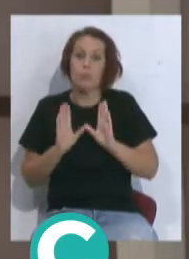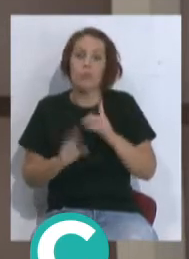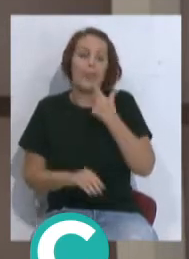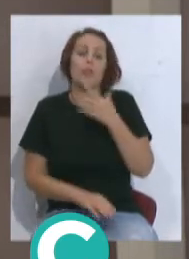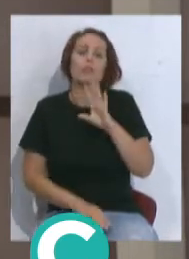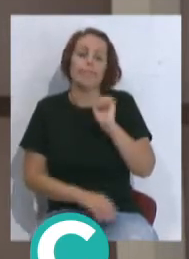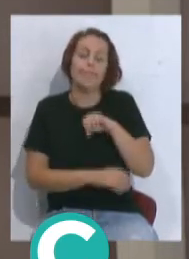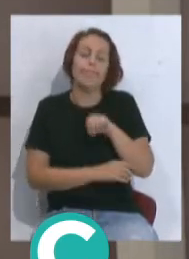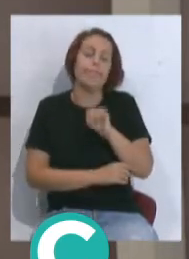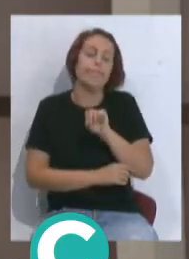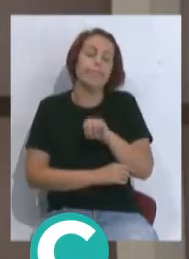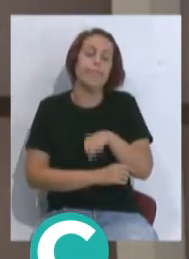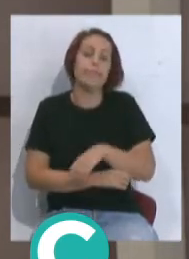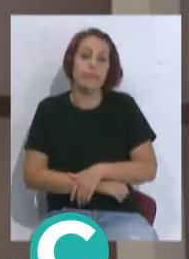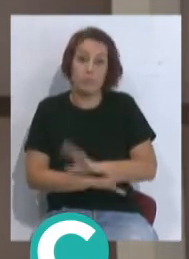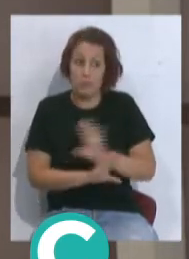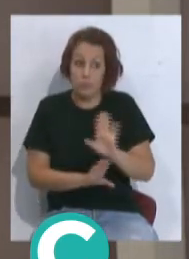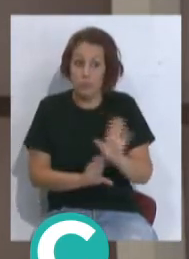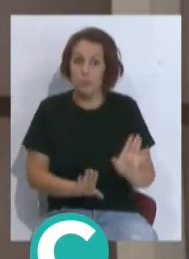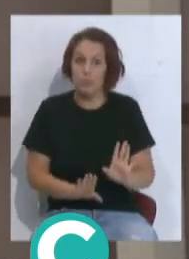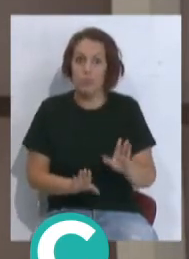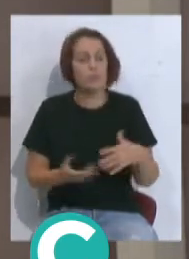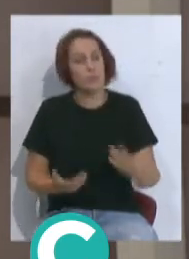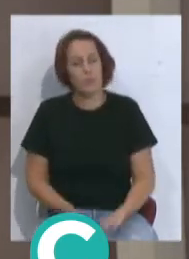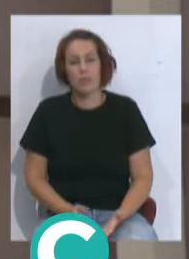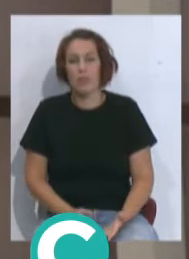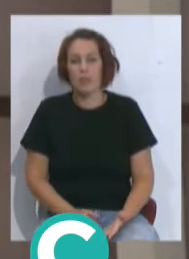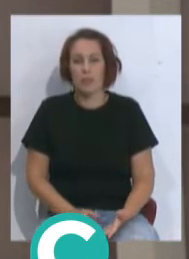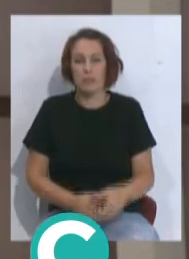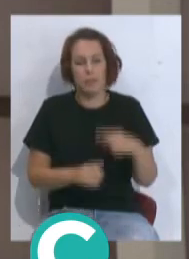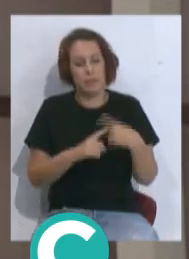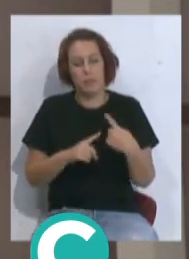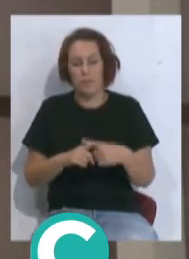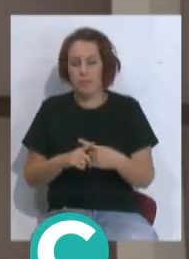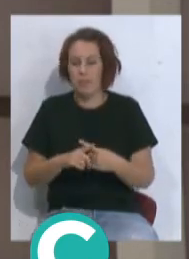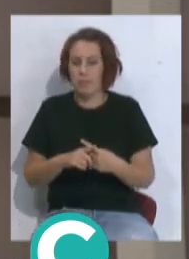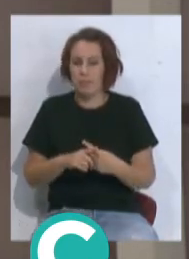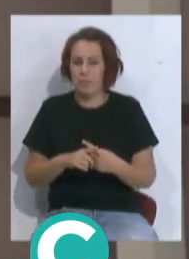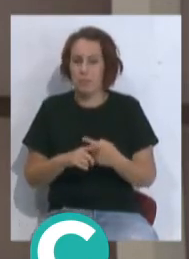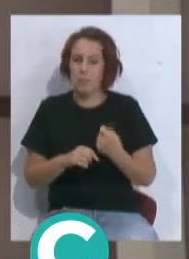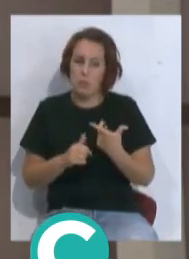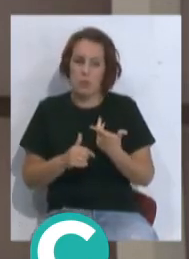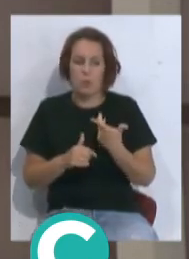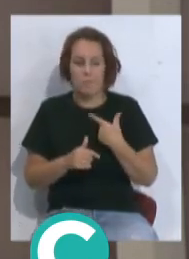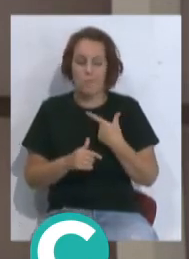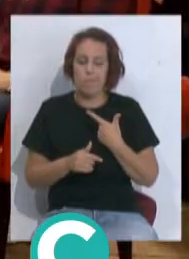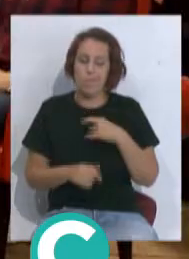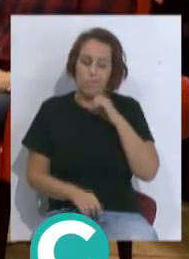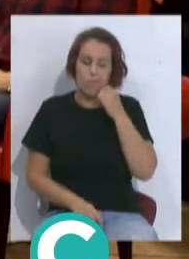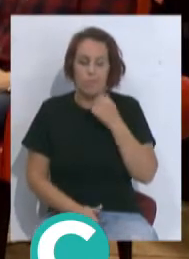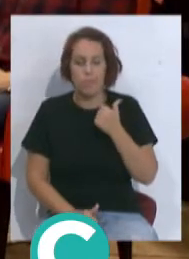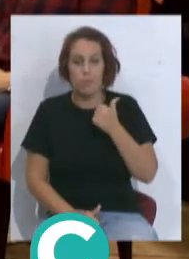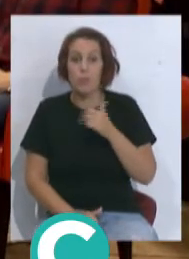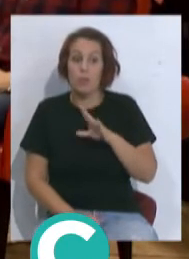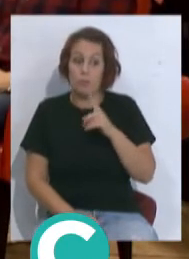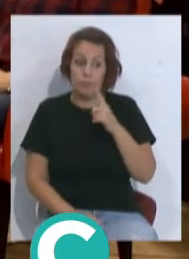diciendo sí, doy fe de ello y poco más, ¿no? Pero bueno, eso ya, con esas cosas se da más golpes sobre la mesa, aunque tengo la sensación